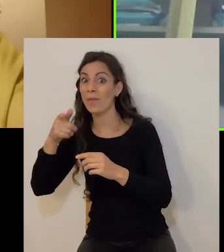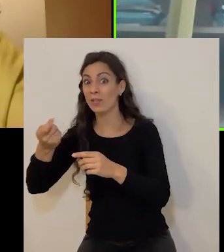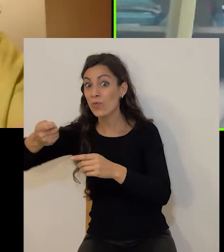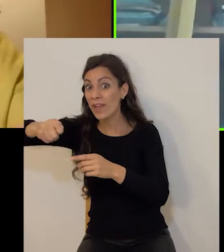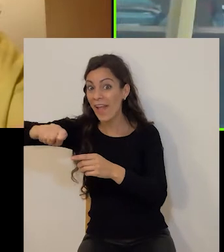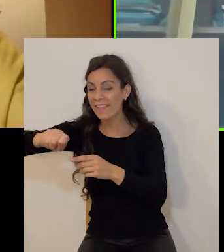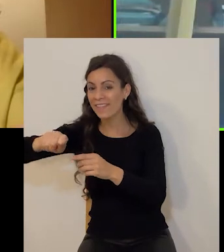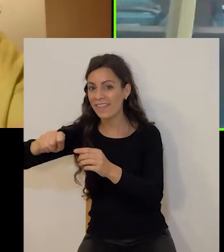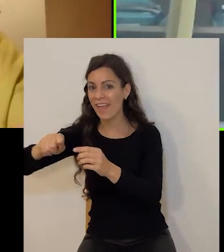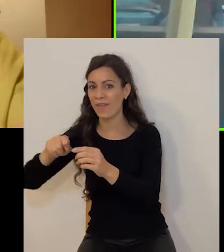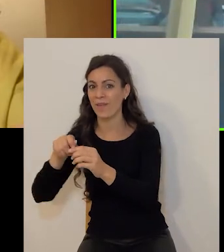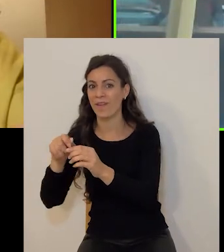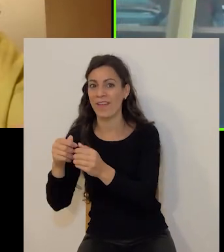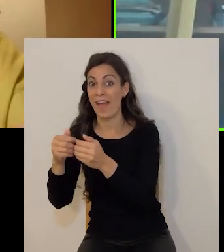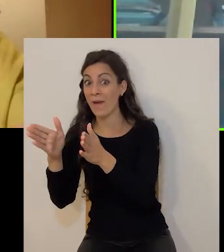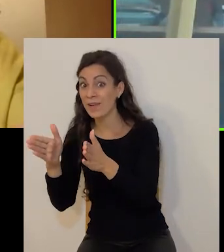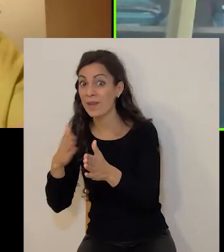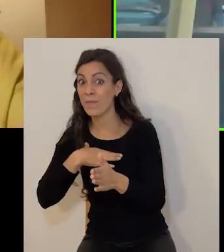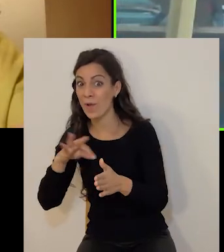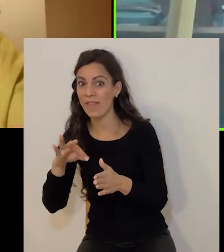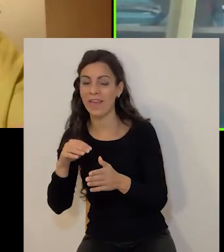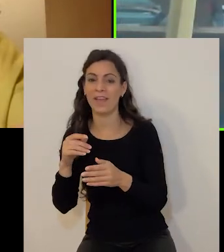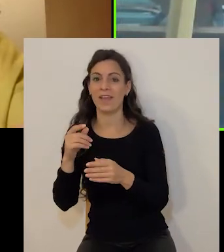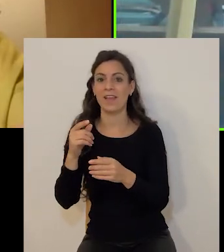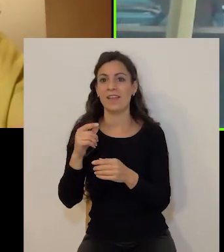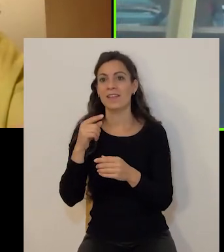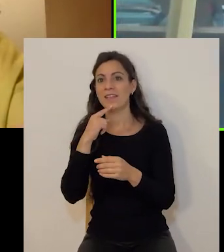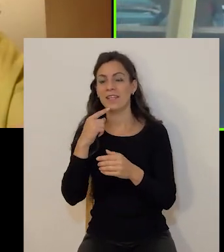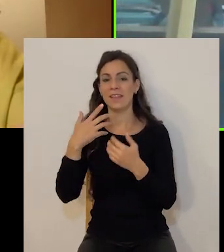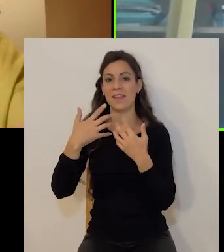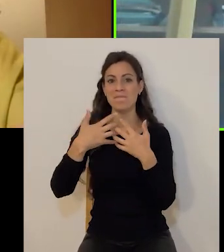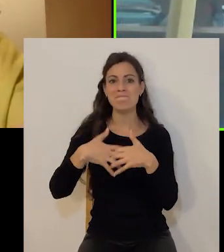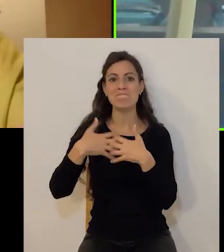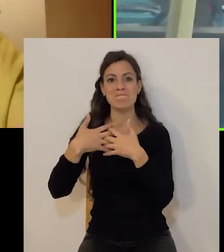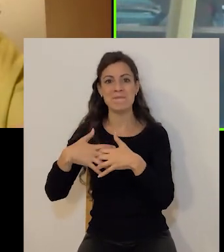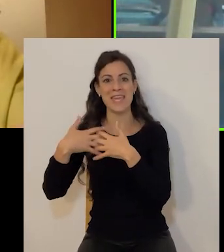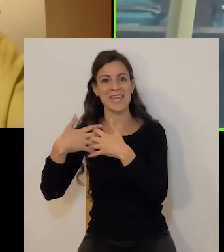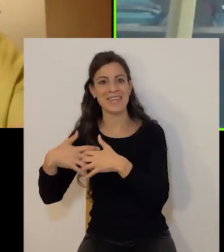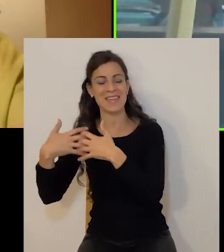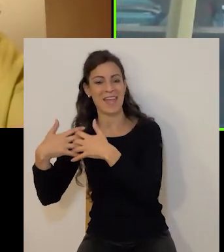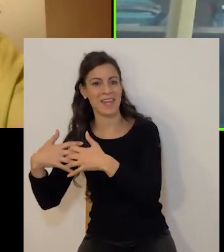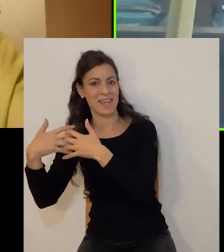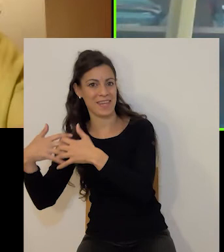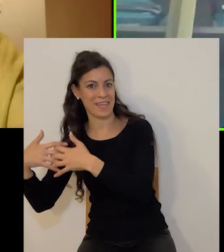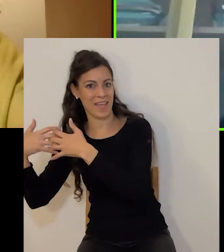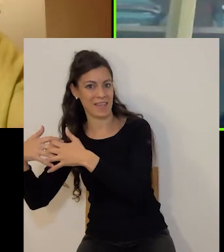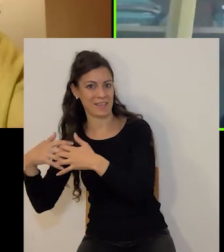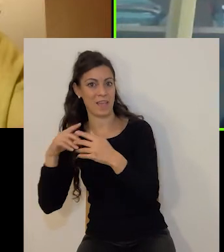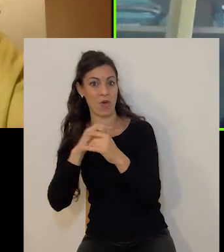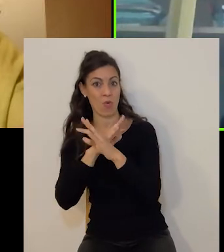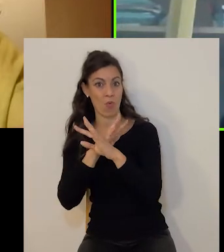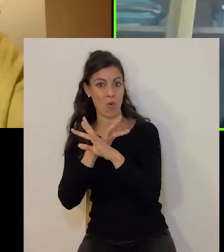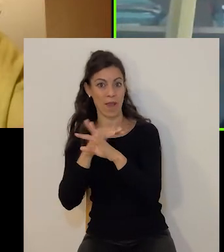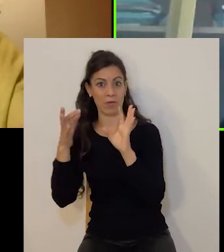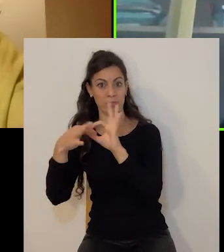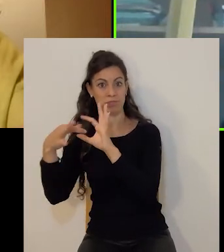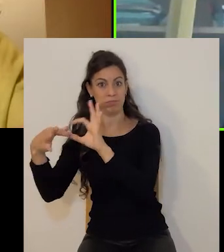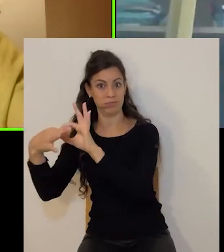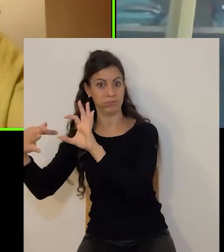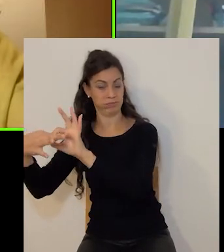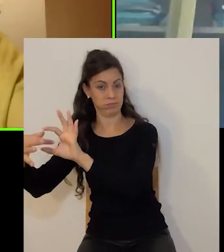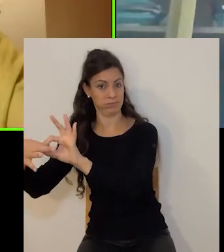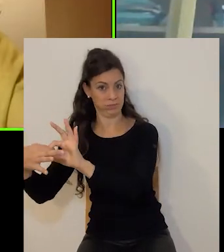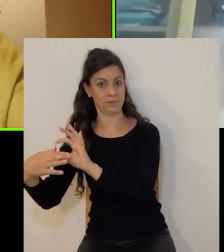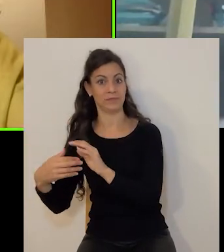candado. Es decir, una serie de mecánicas de juego similar, las mecánicas del